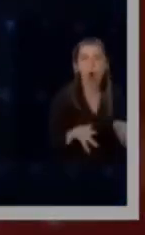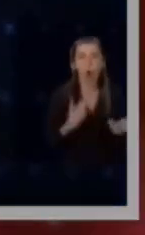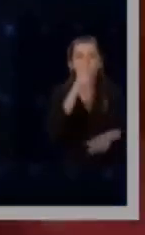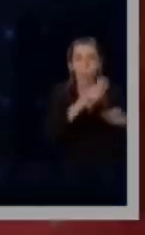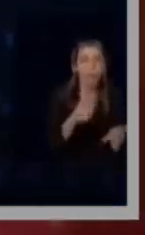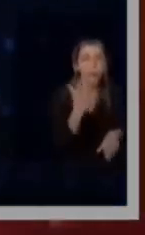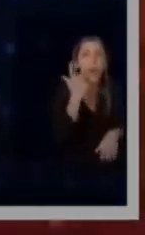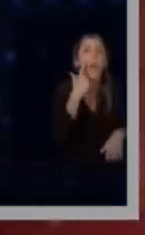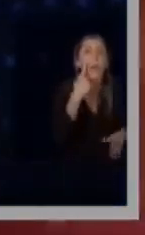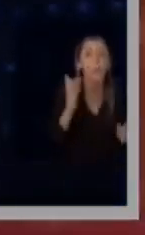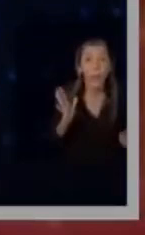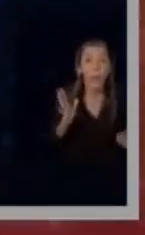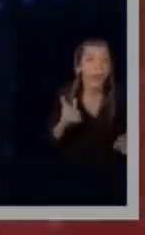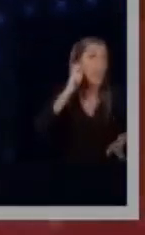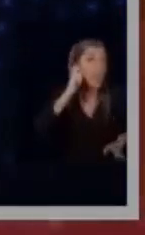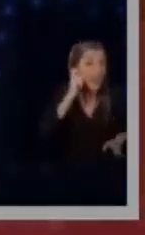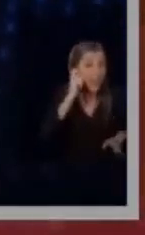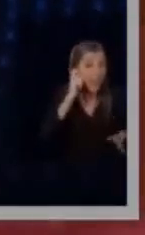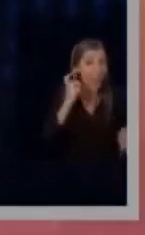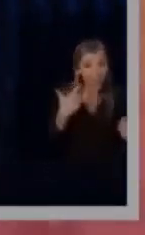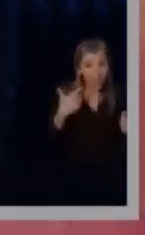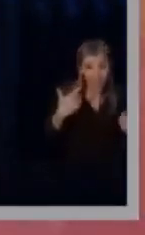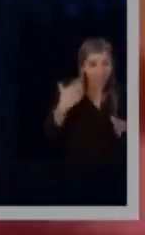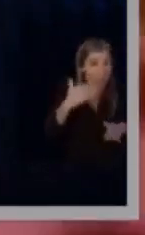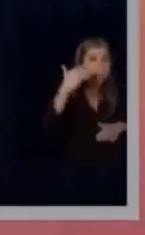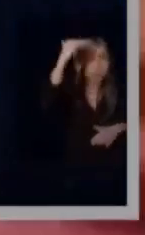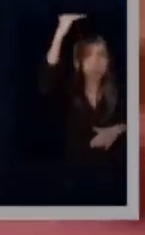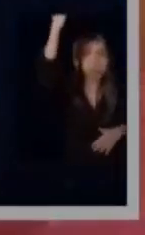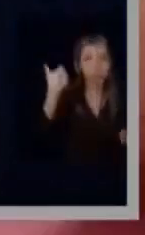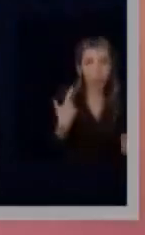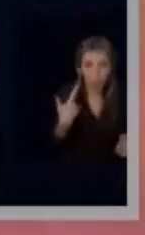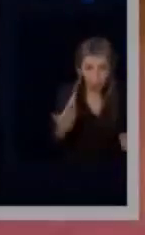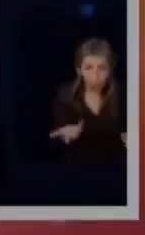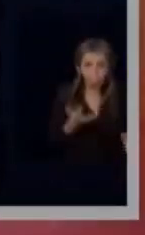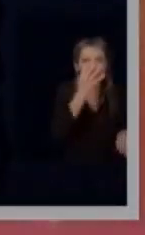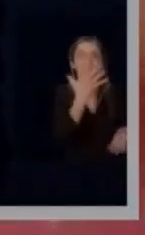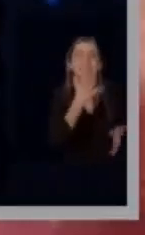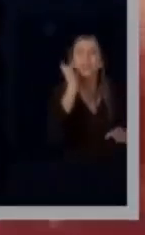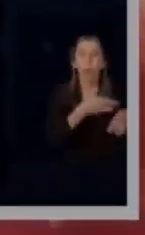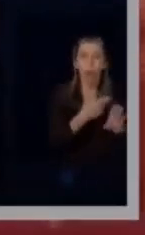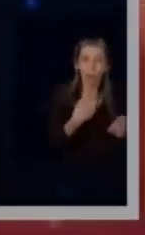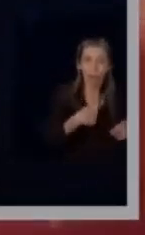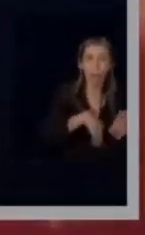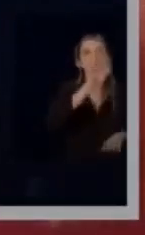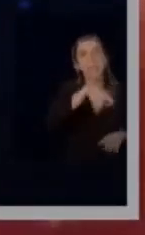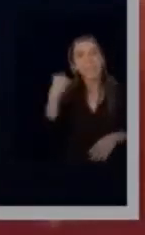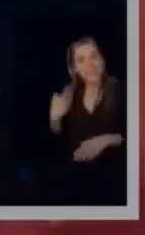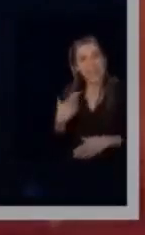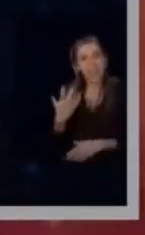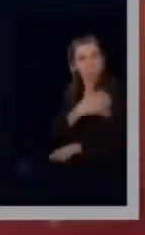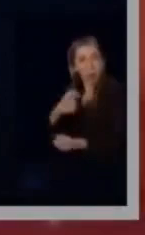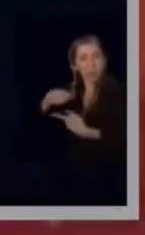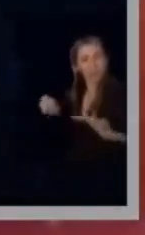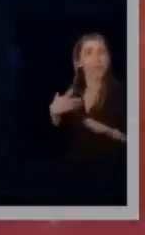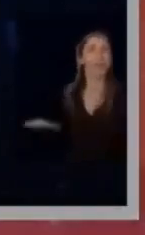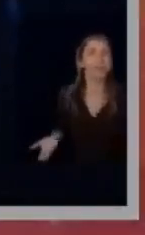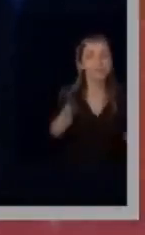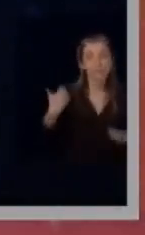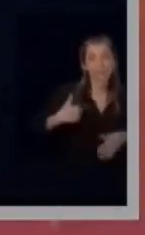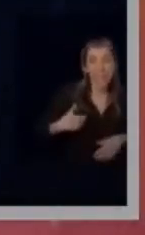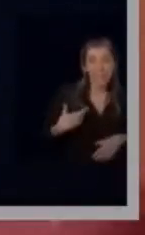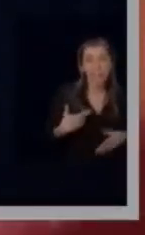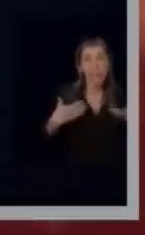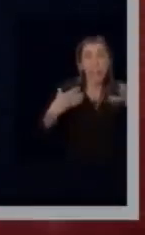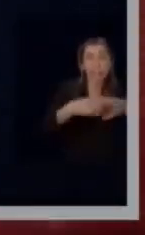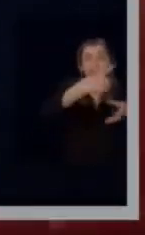económico, profundizó, si bien no mencionó la palabra dolarización explícitamente, profundizó el menemismo explícito. Dijo que va a